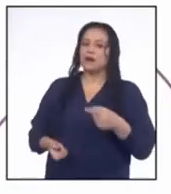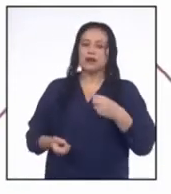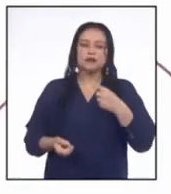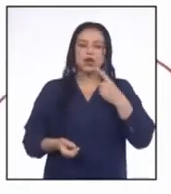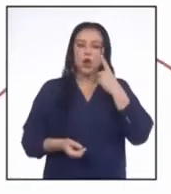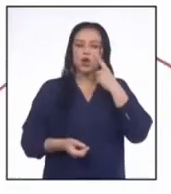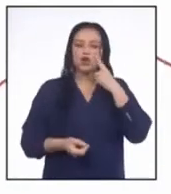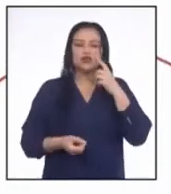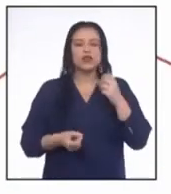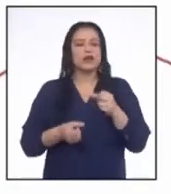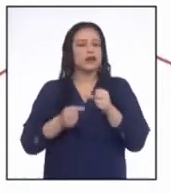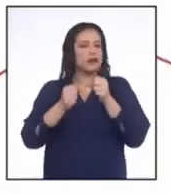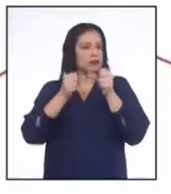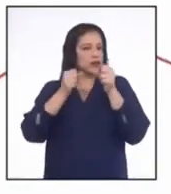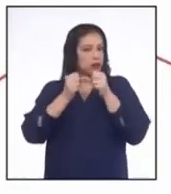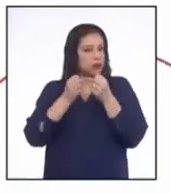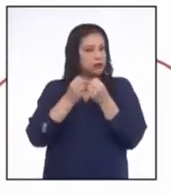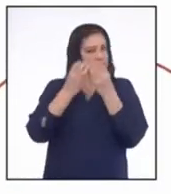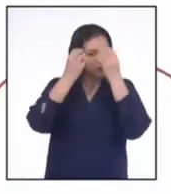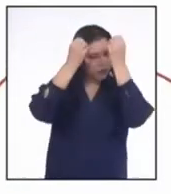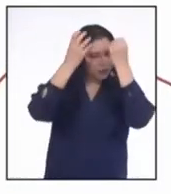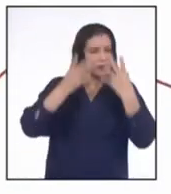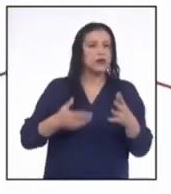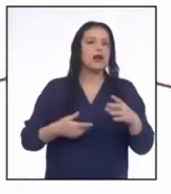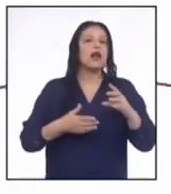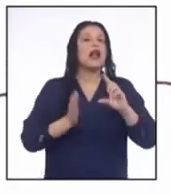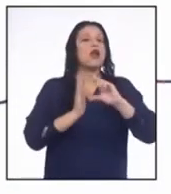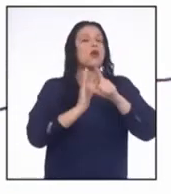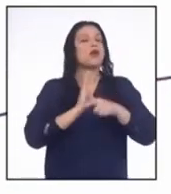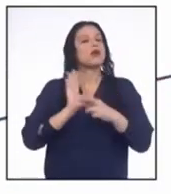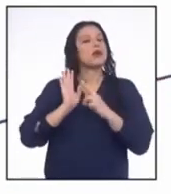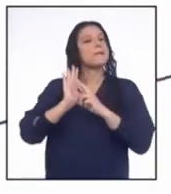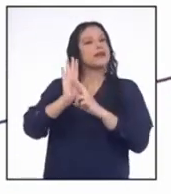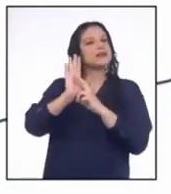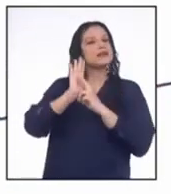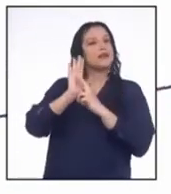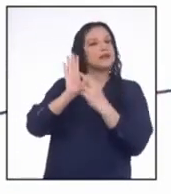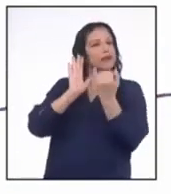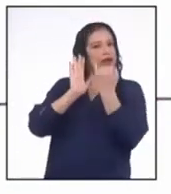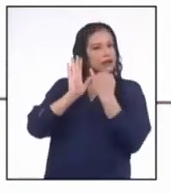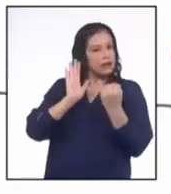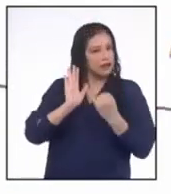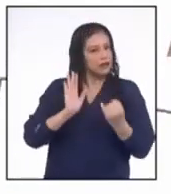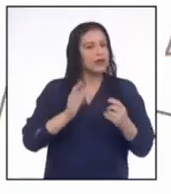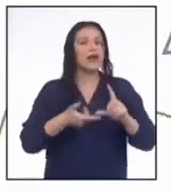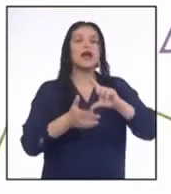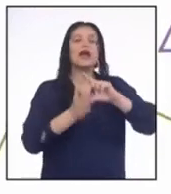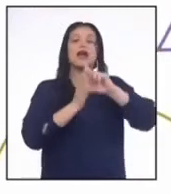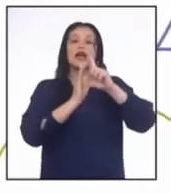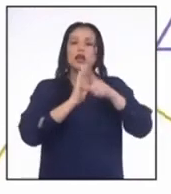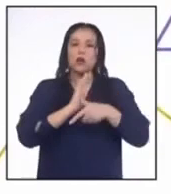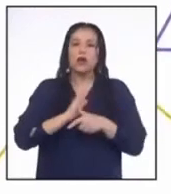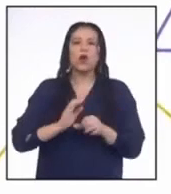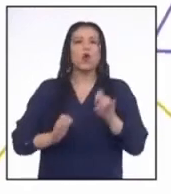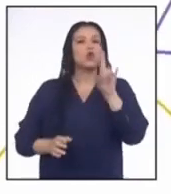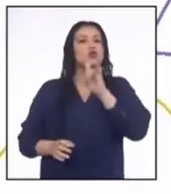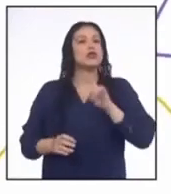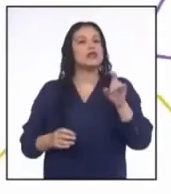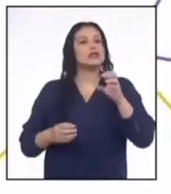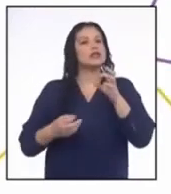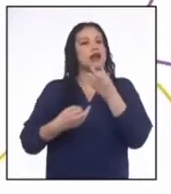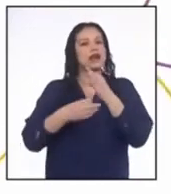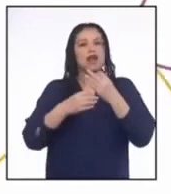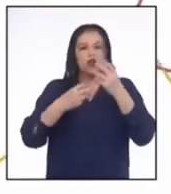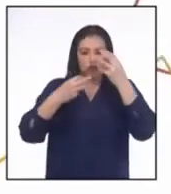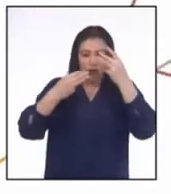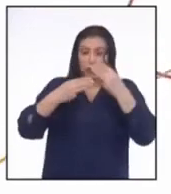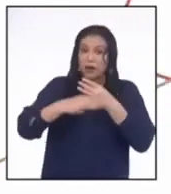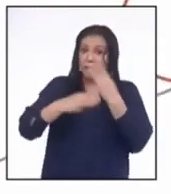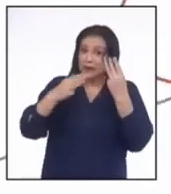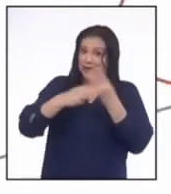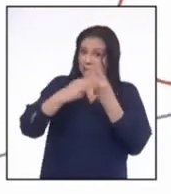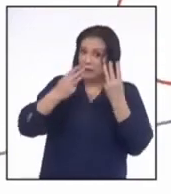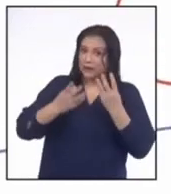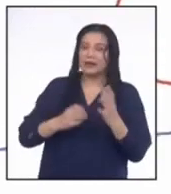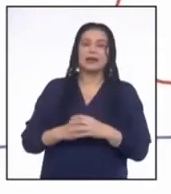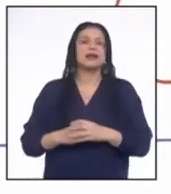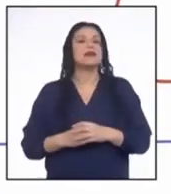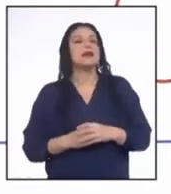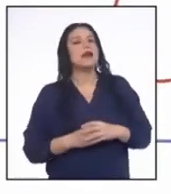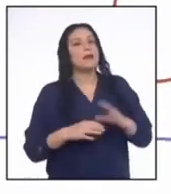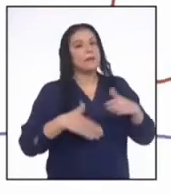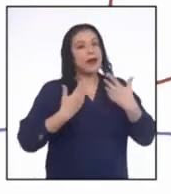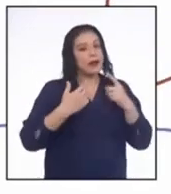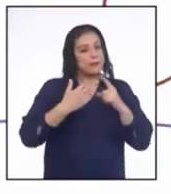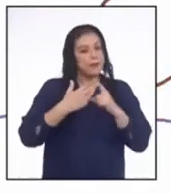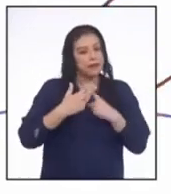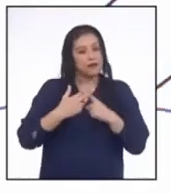los datos, luego representar gráficamente, seguidamente utilizar fórmulas, posteriormente reemplazar los